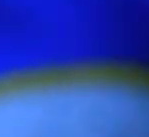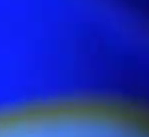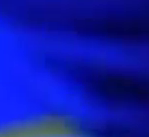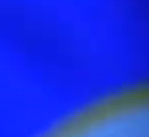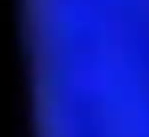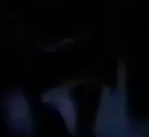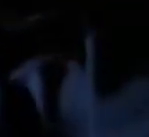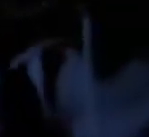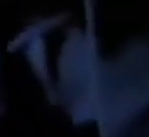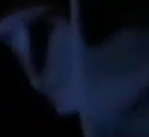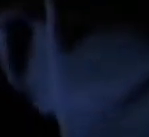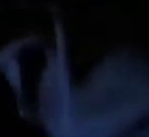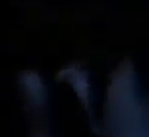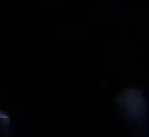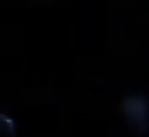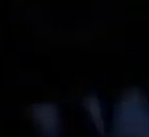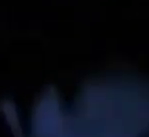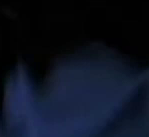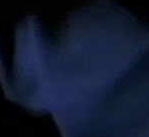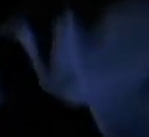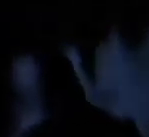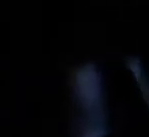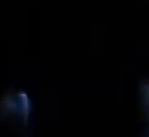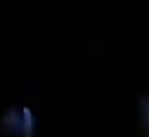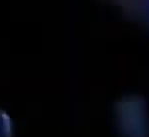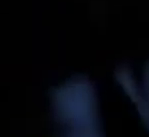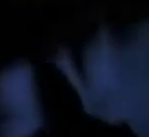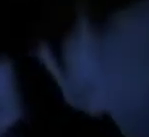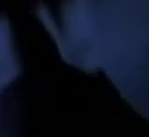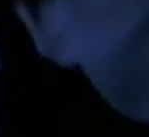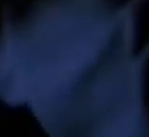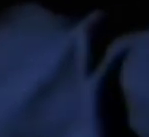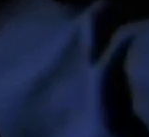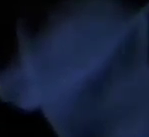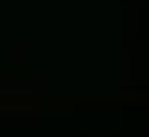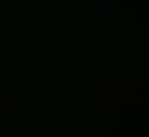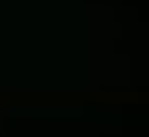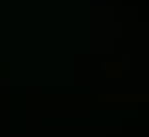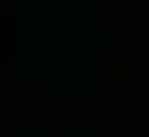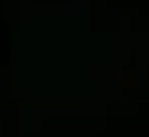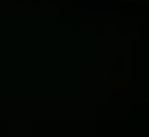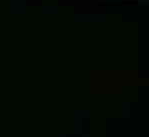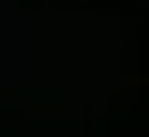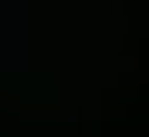hay nadie! ¡Vamos! No, hijo. ¡Vamos! Estaba con mi novio, pero se tenía que ir. ¡Vamos! ¡Vamos! ¡Vamos!